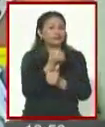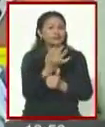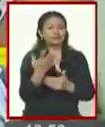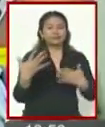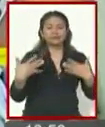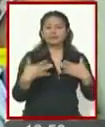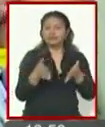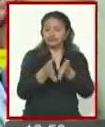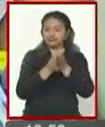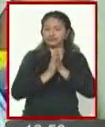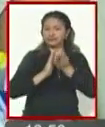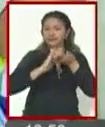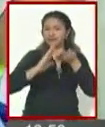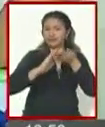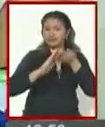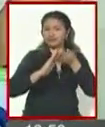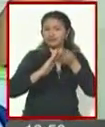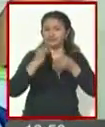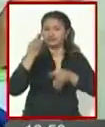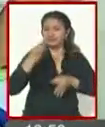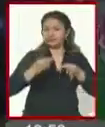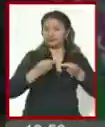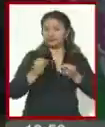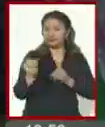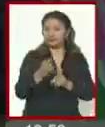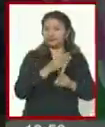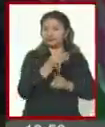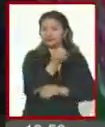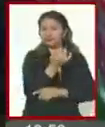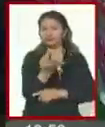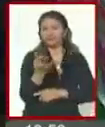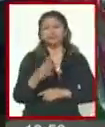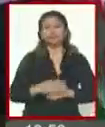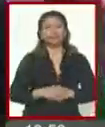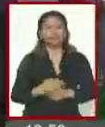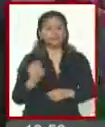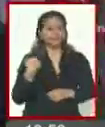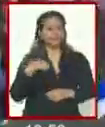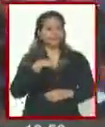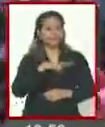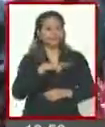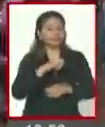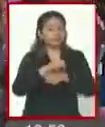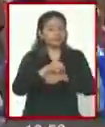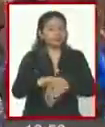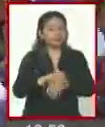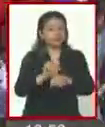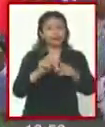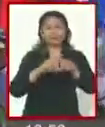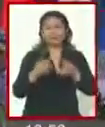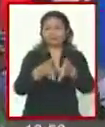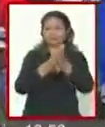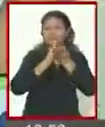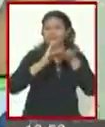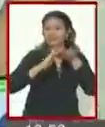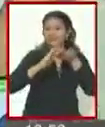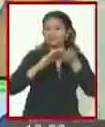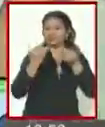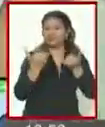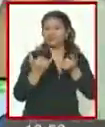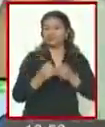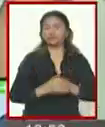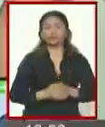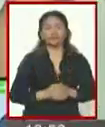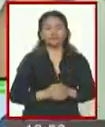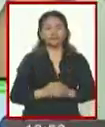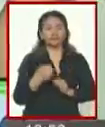por eso, hermanos, pedimos disculpas si machucamos, maltratamos a alguien con nuestra forma de marchar. Pero les pedimos disculpas, pero ahora